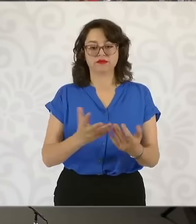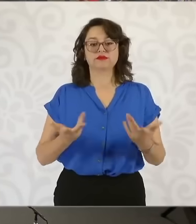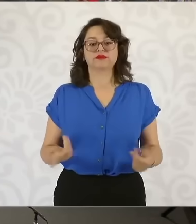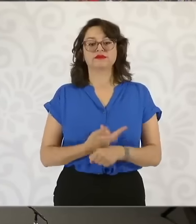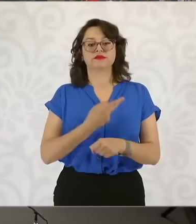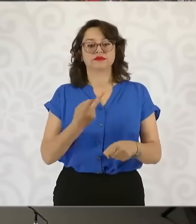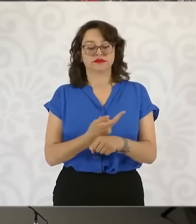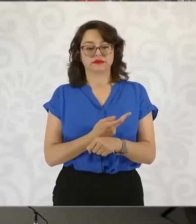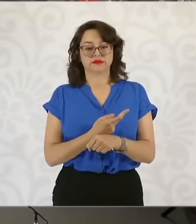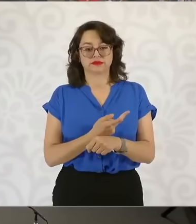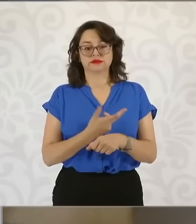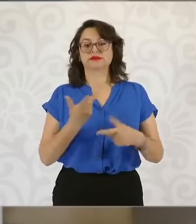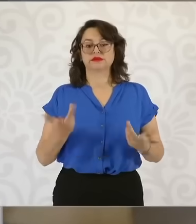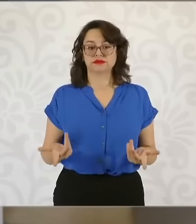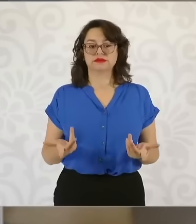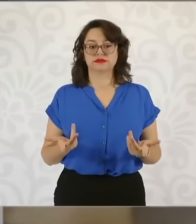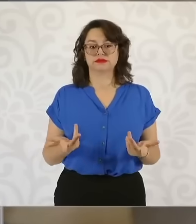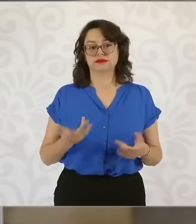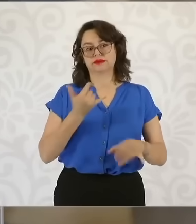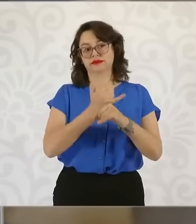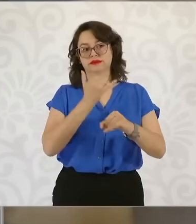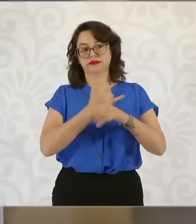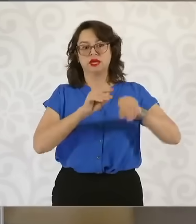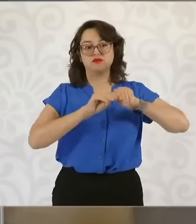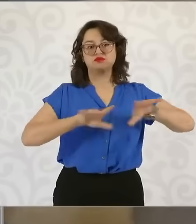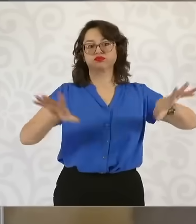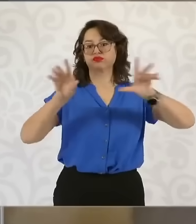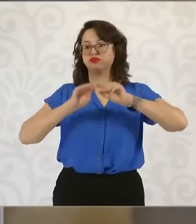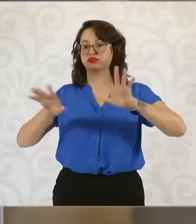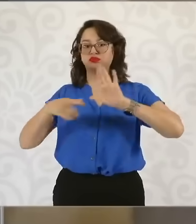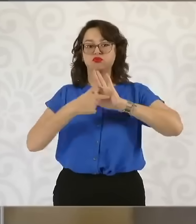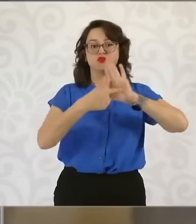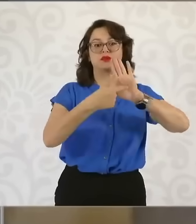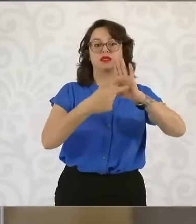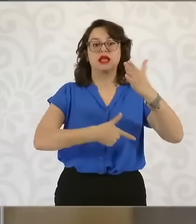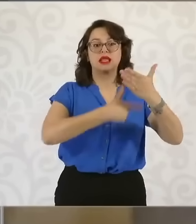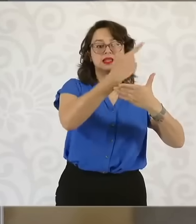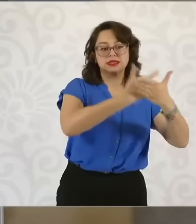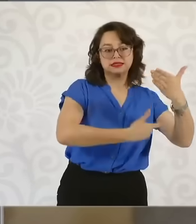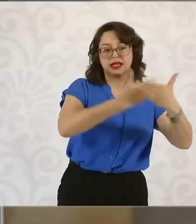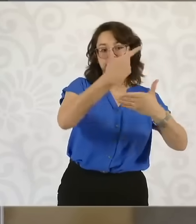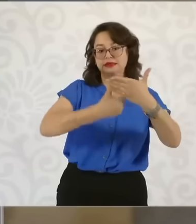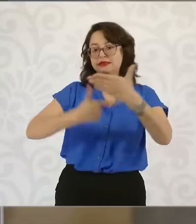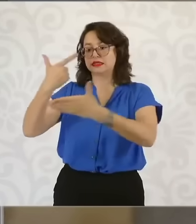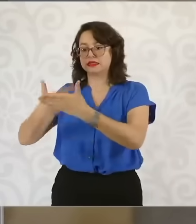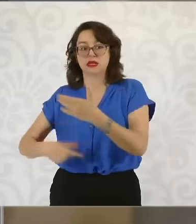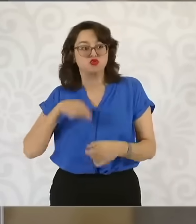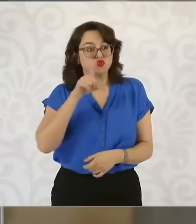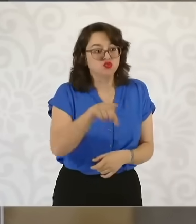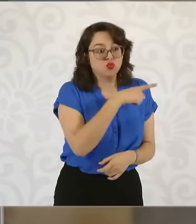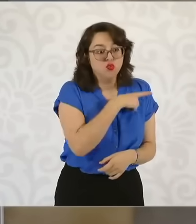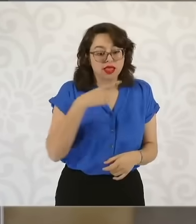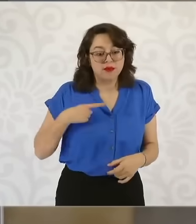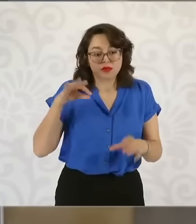viralizado imágenes de listas que presuntamente se están distribuyendo en todo el país, donde indica por quiénes votar en